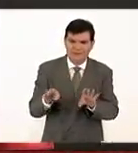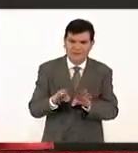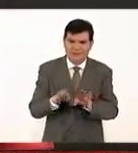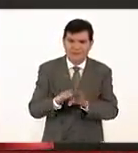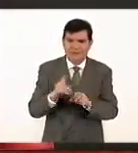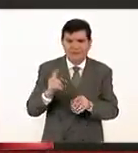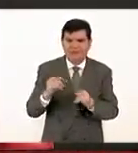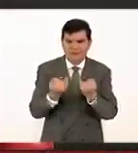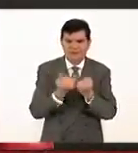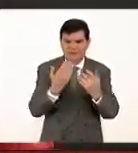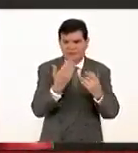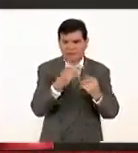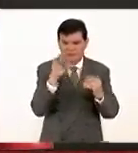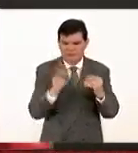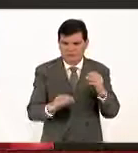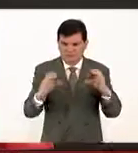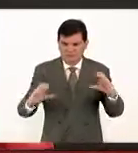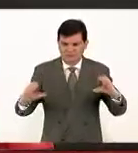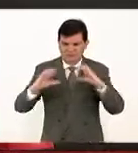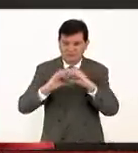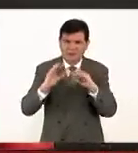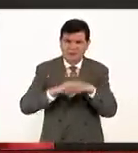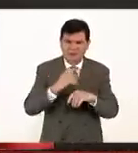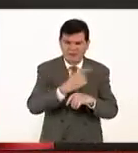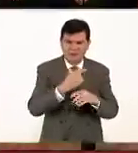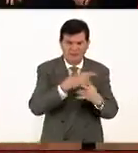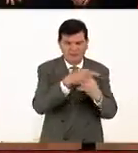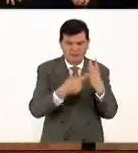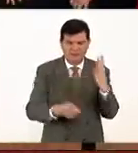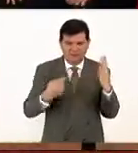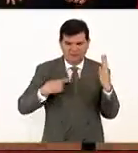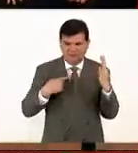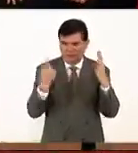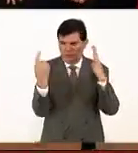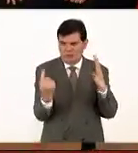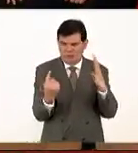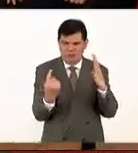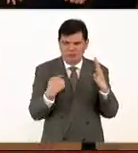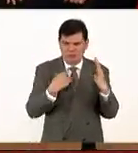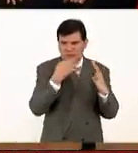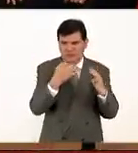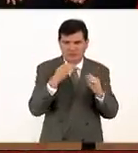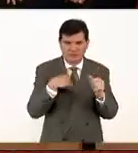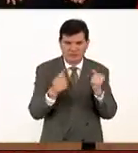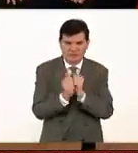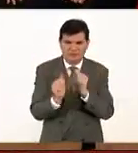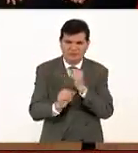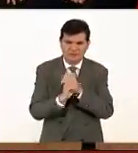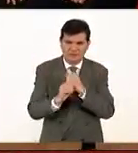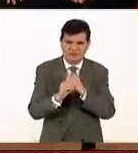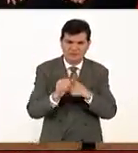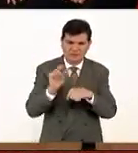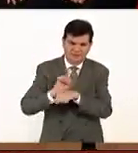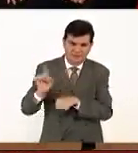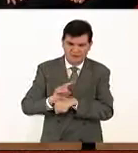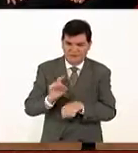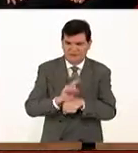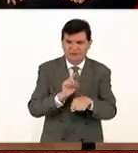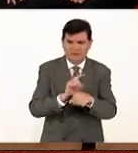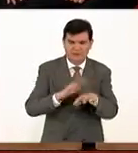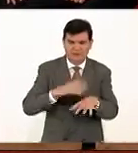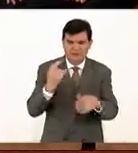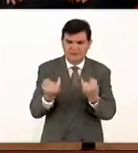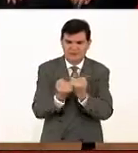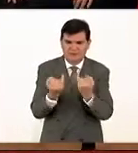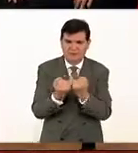El 50% de 50%. Entonces, 1 de cada 4 habitantes en esta ciudad dice que ocupa Internet todos los días. Es un usuario